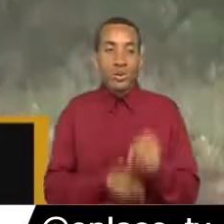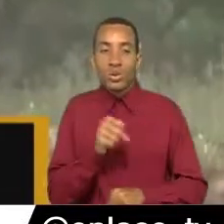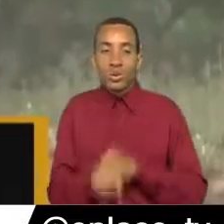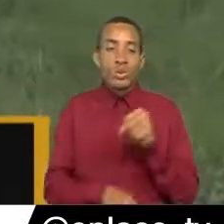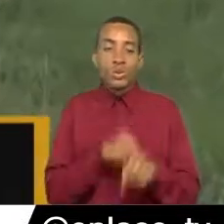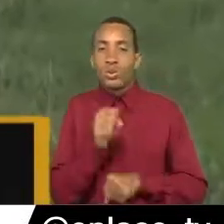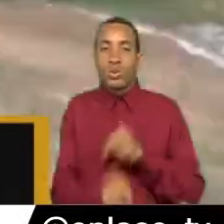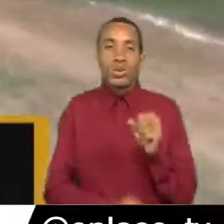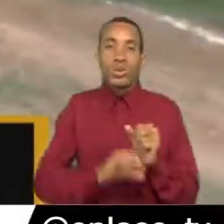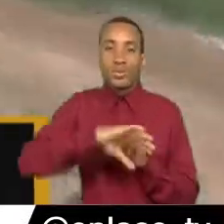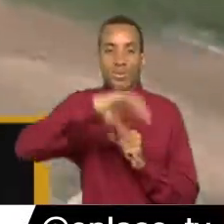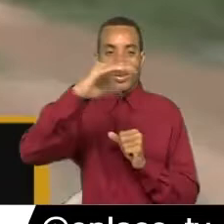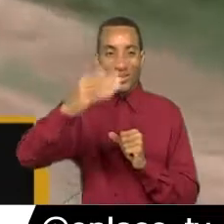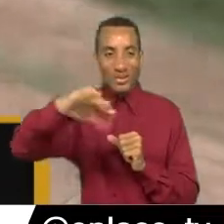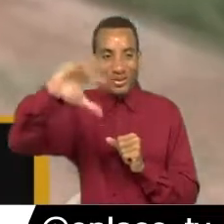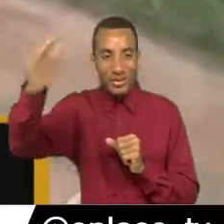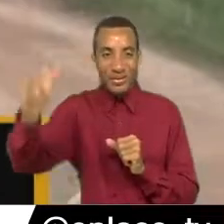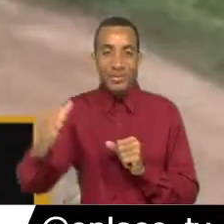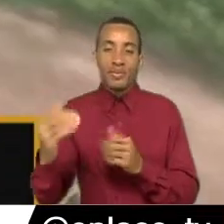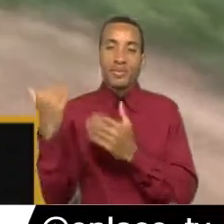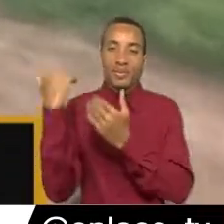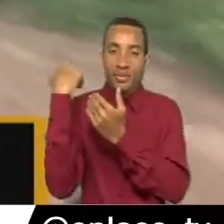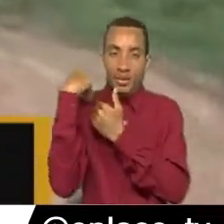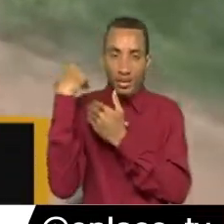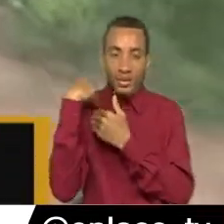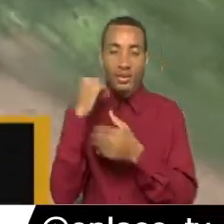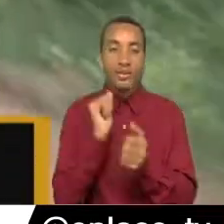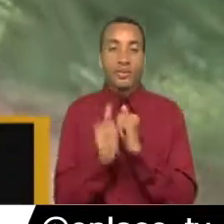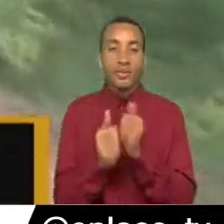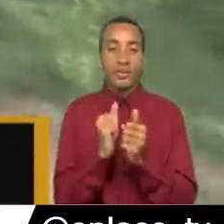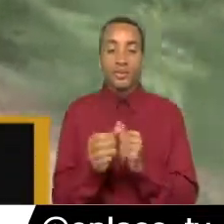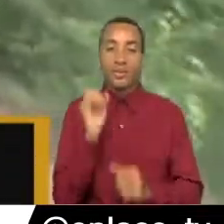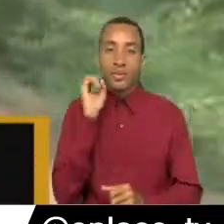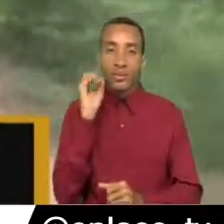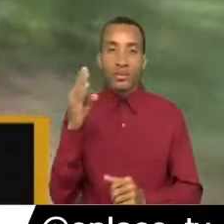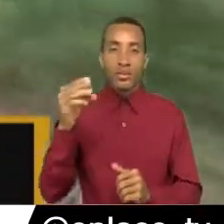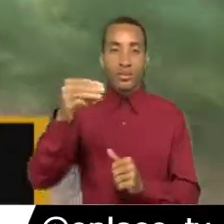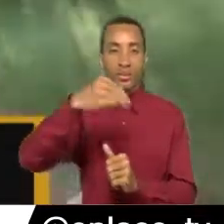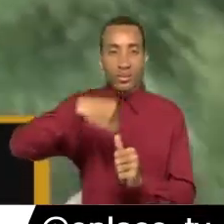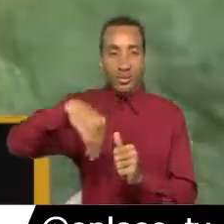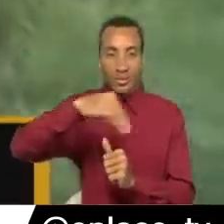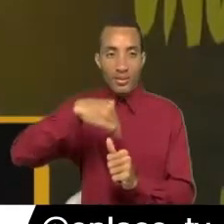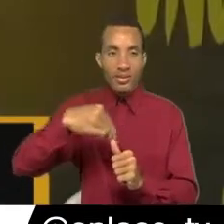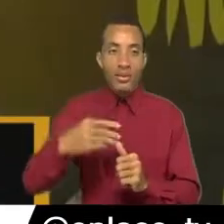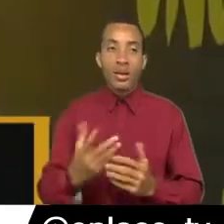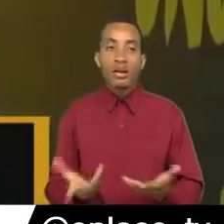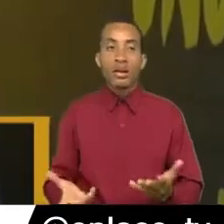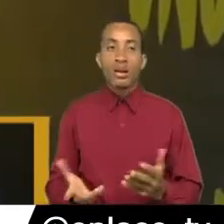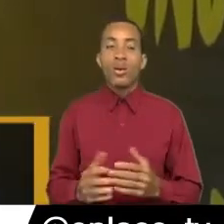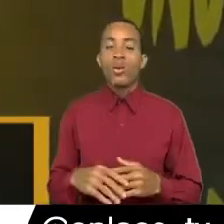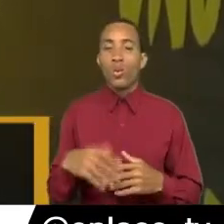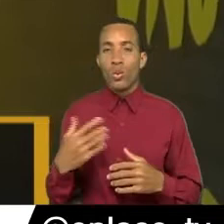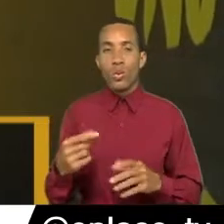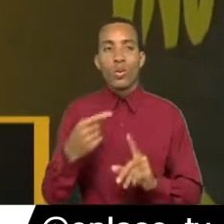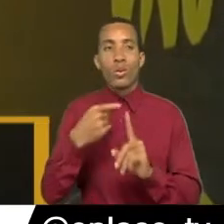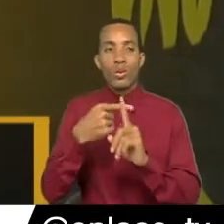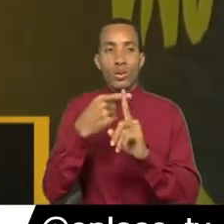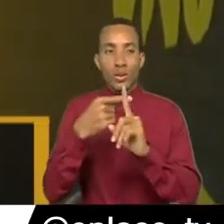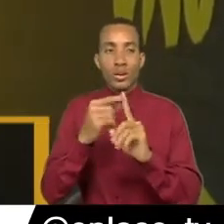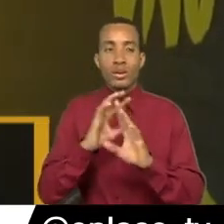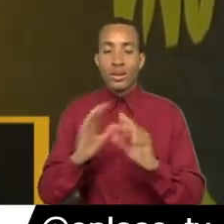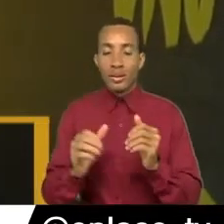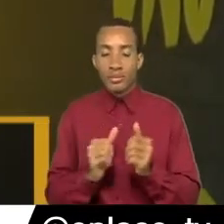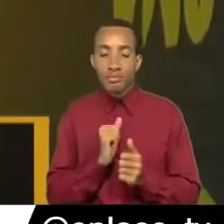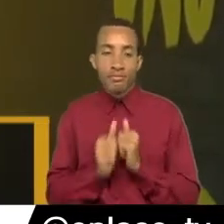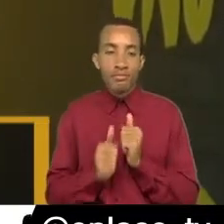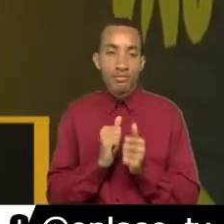esta entidad. El responsable de deportes del Club Miramar ha hablado sobre las competencias realizadas. Bastante positiva el balance deportivo de este fin de